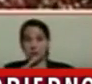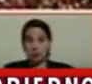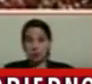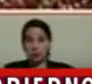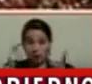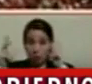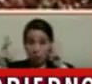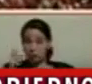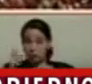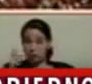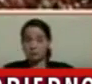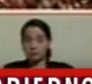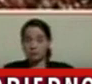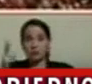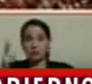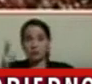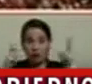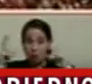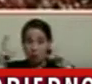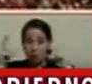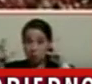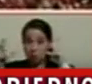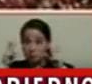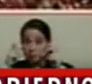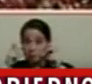como lo hicieron ayer. Si algún día